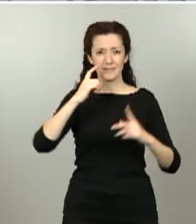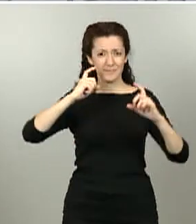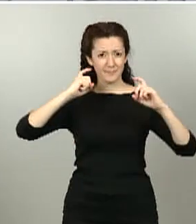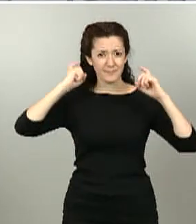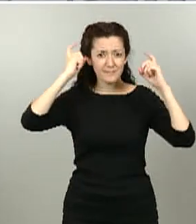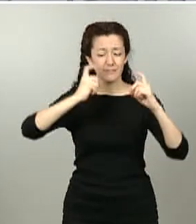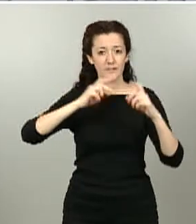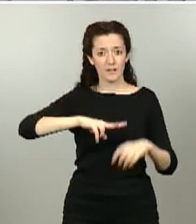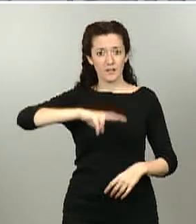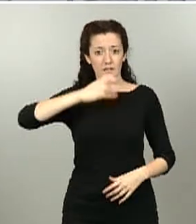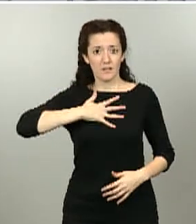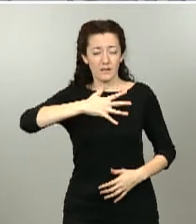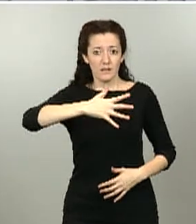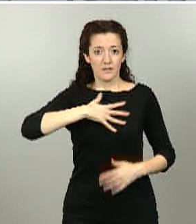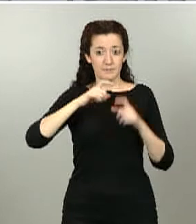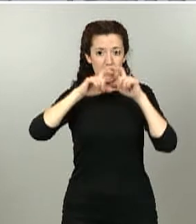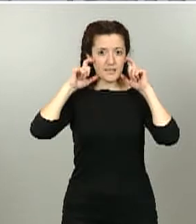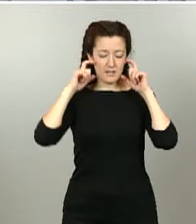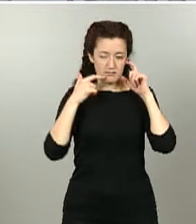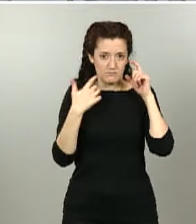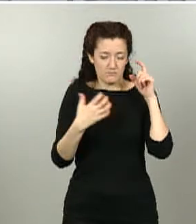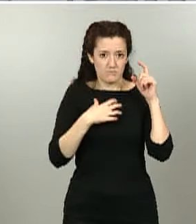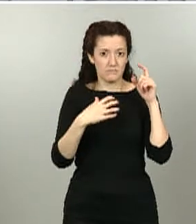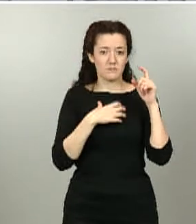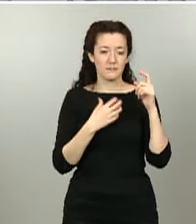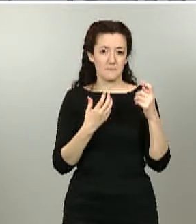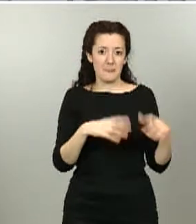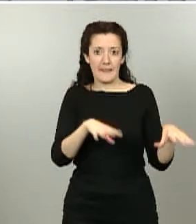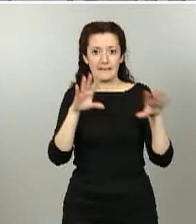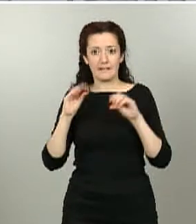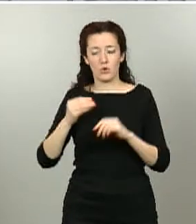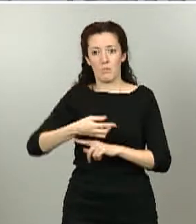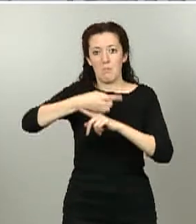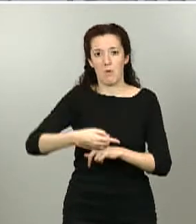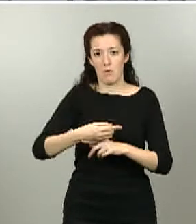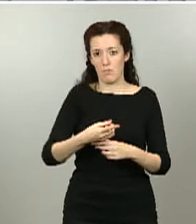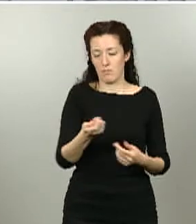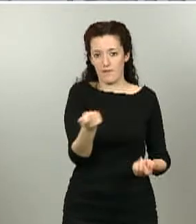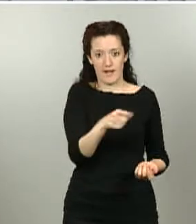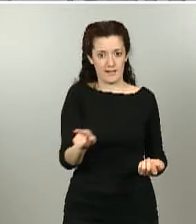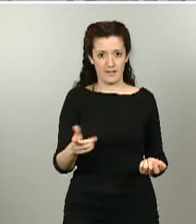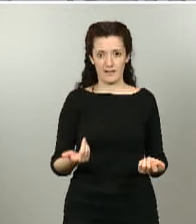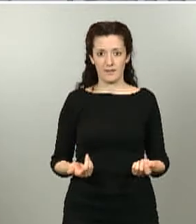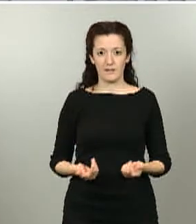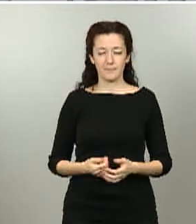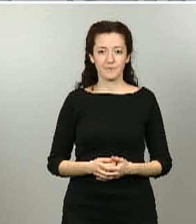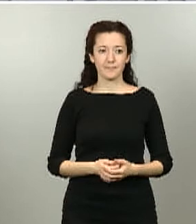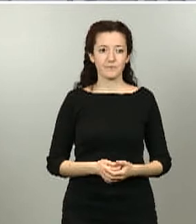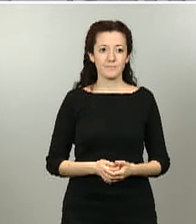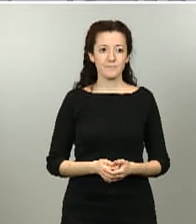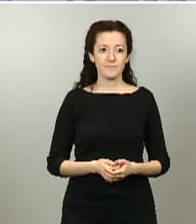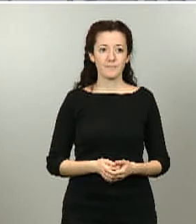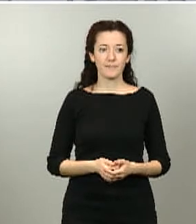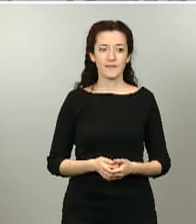puede realizar, pues entiendo que no tiene por qué ser mayor problema el no utilizarla. Lo más importante,